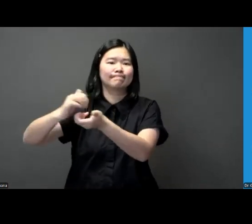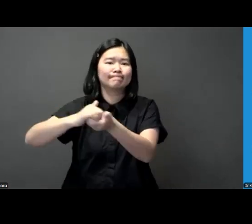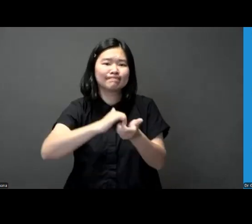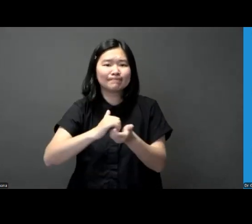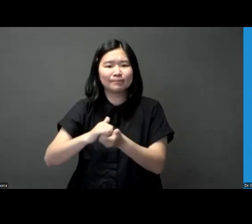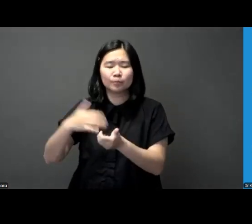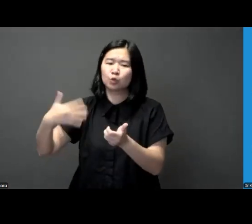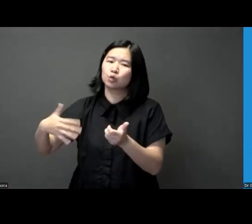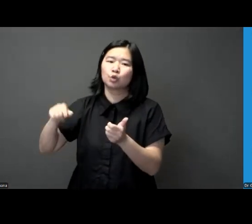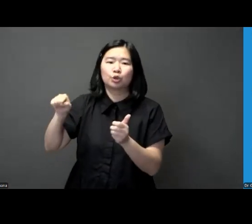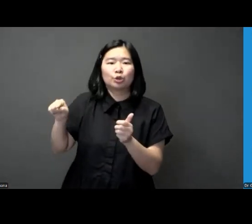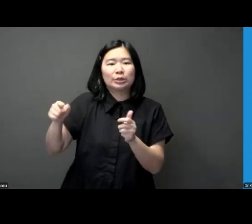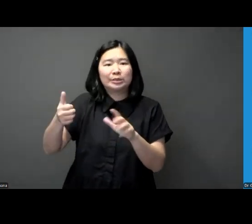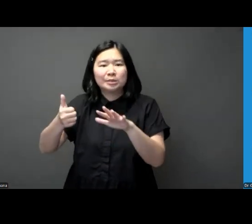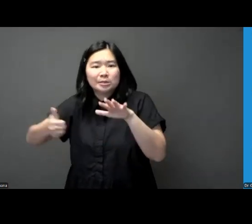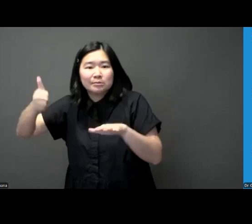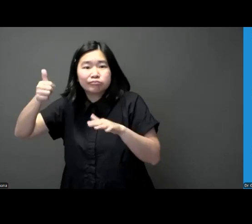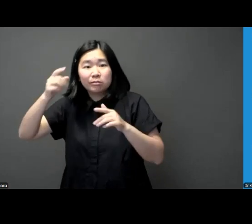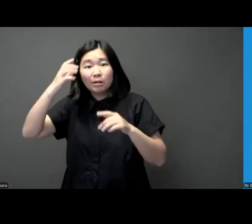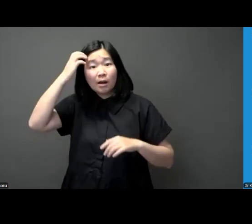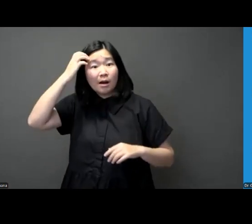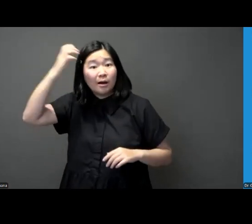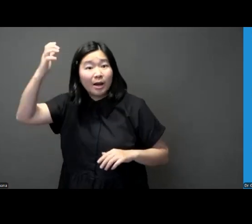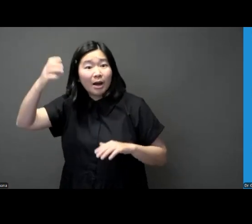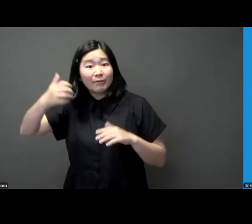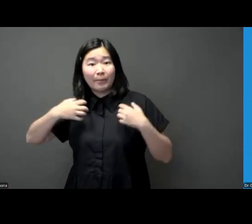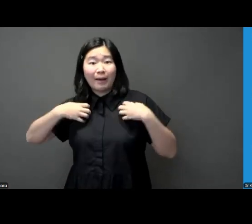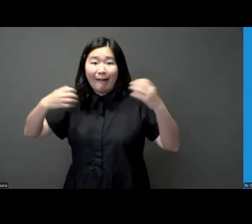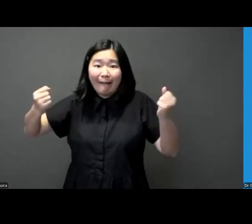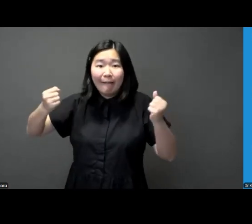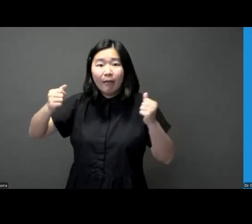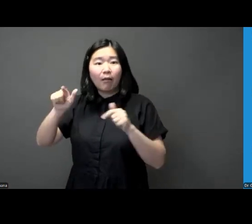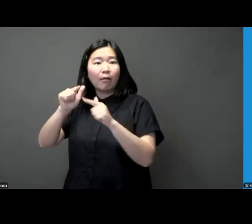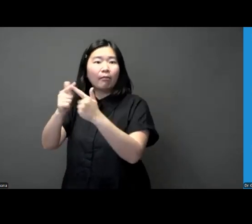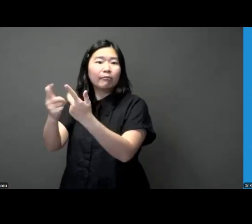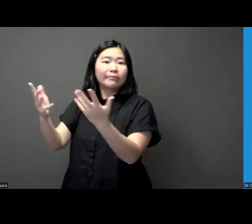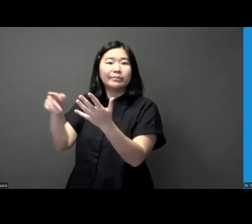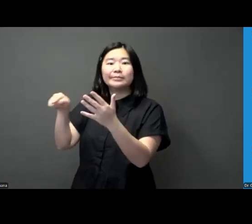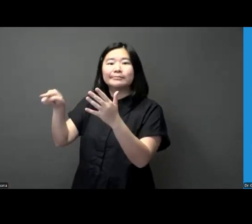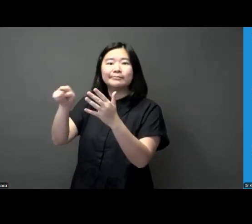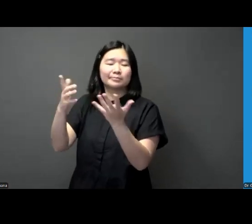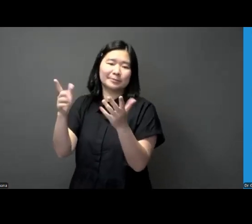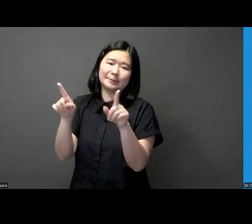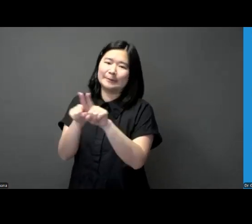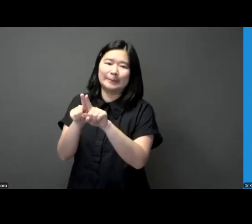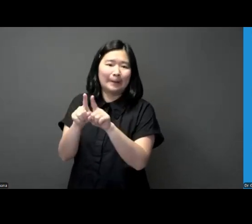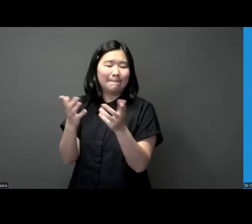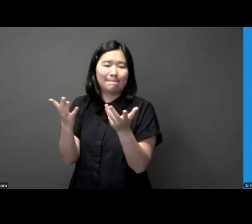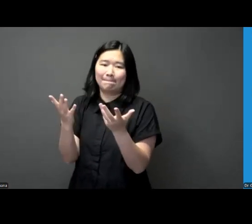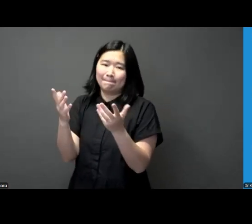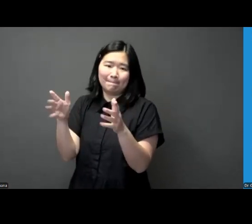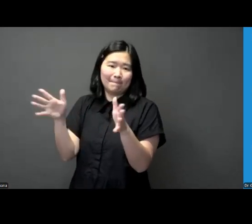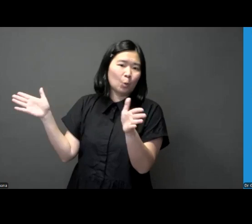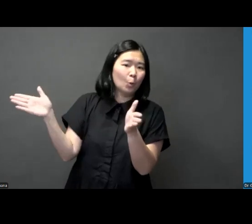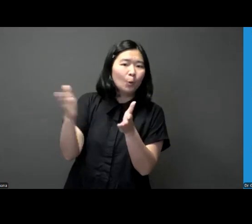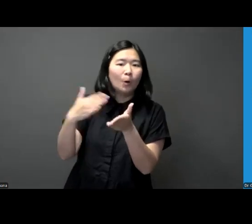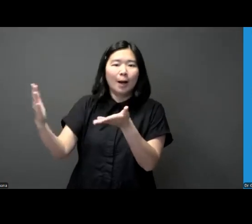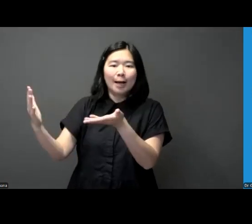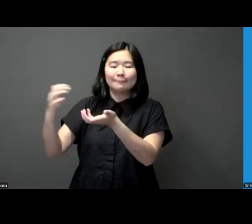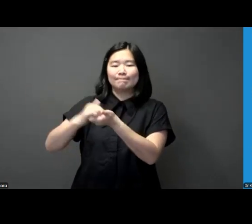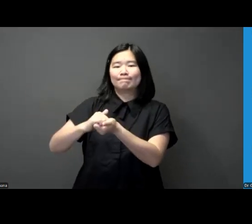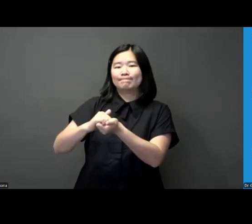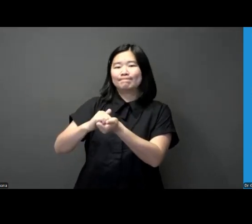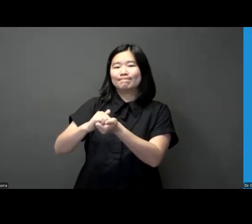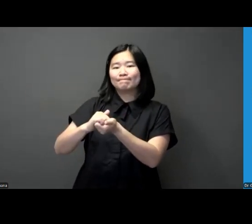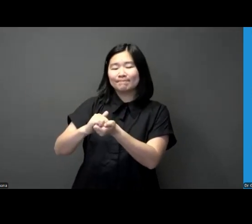actores diferentes, no solamente los ministerios de salud, no solamente a nivel central, sino que también requiere un esfuerzo